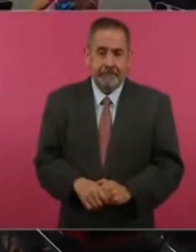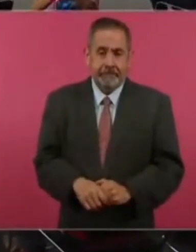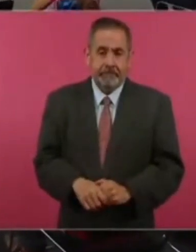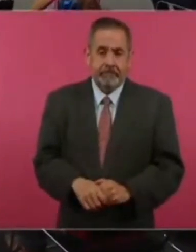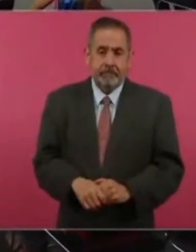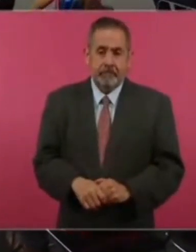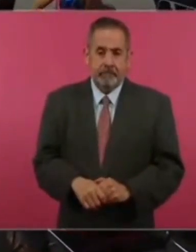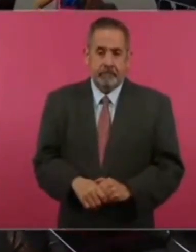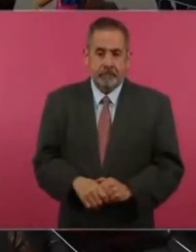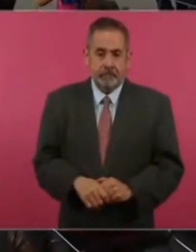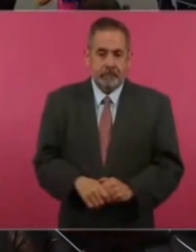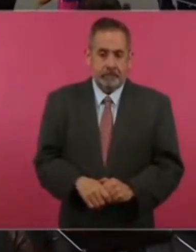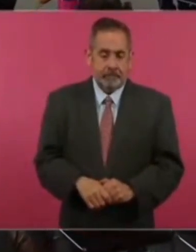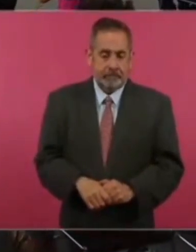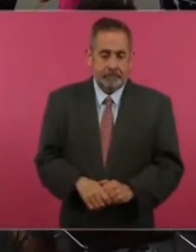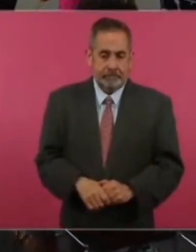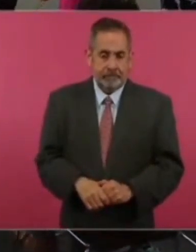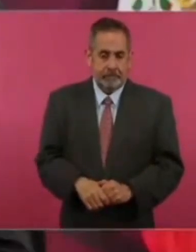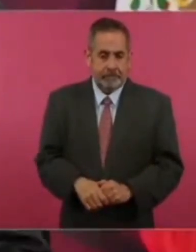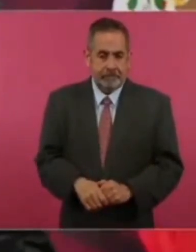No hay